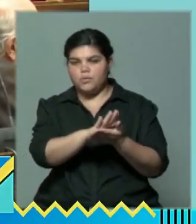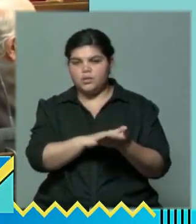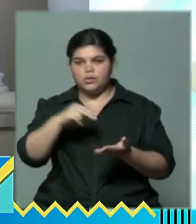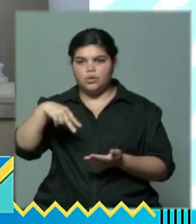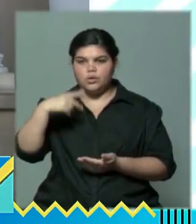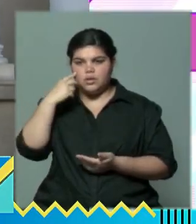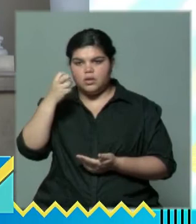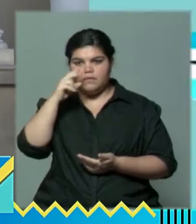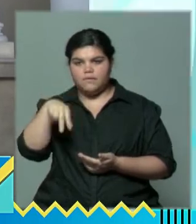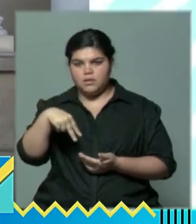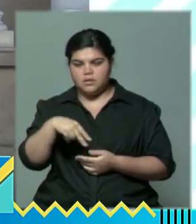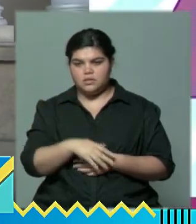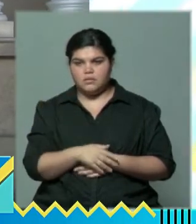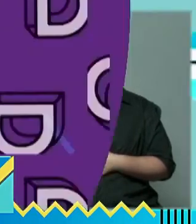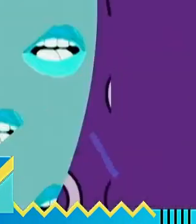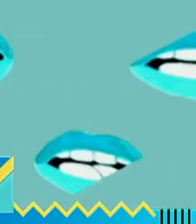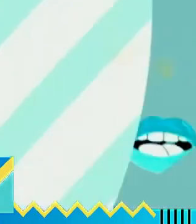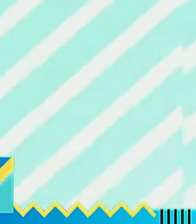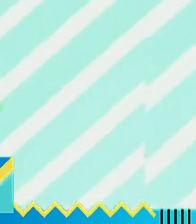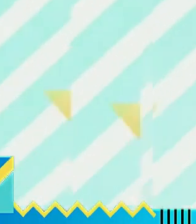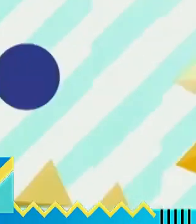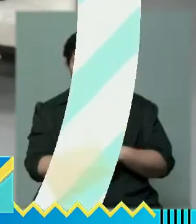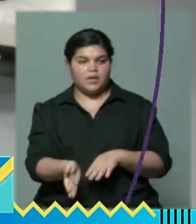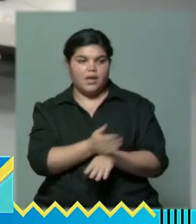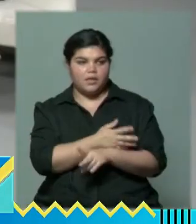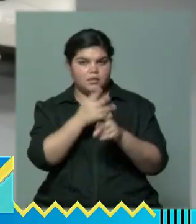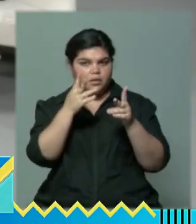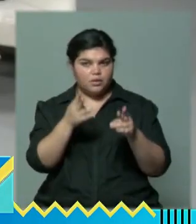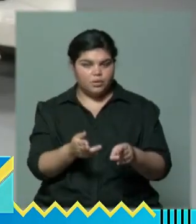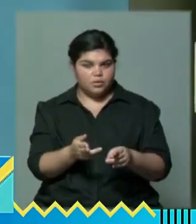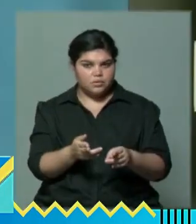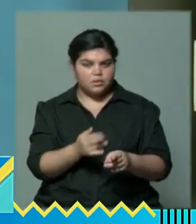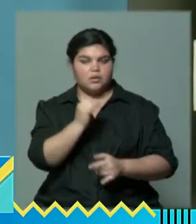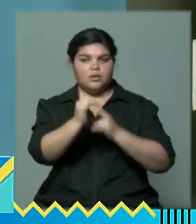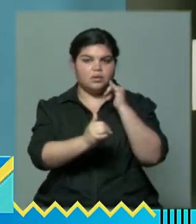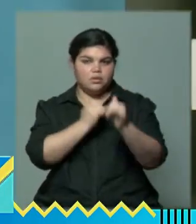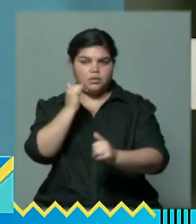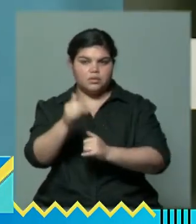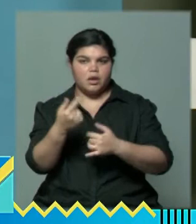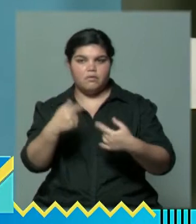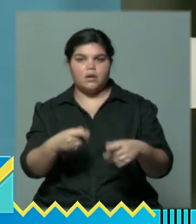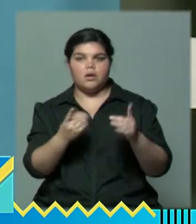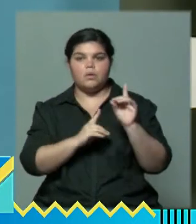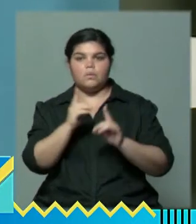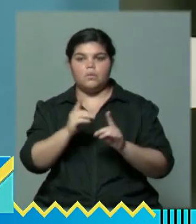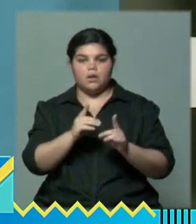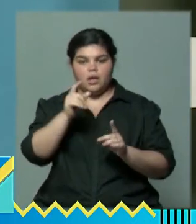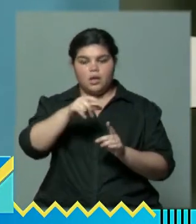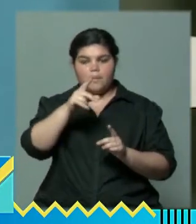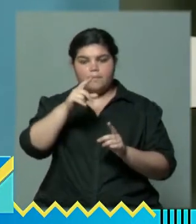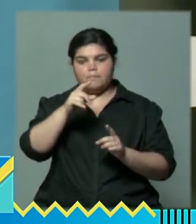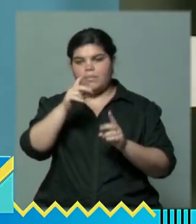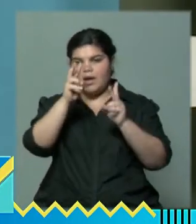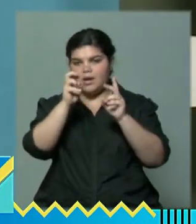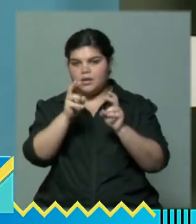en contra de este artículo. Bueno, yo recién decía, antes de cerrar el bloque anterior, mencionaba el tema de qué análisis se puede hacer político al